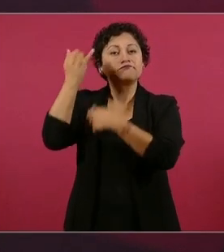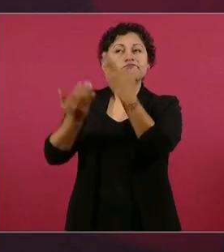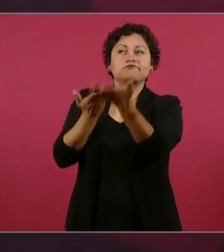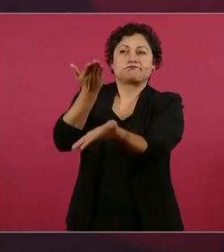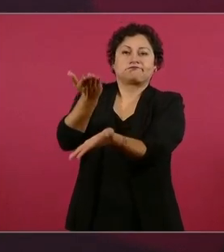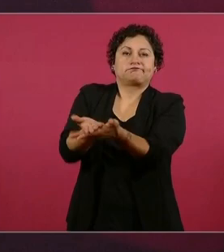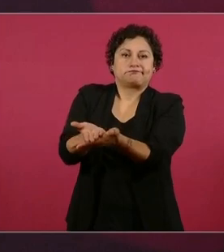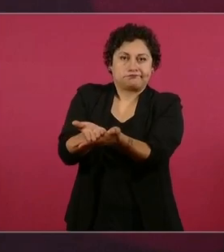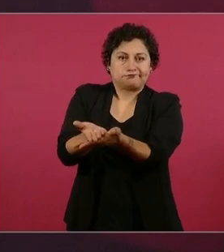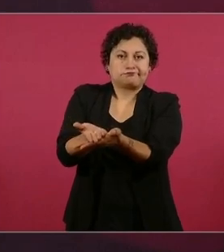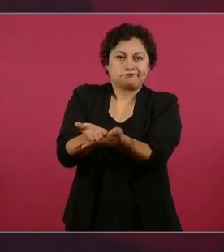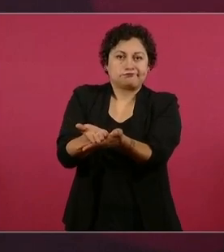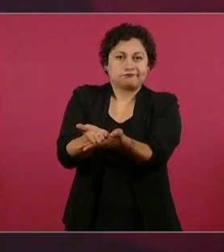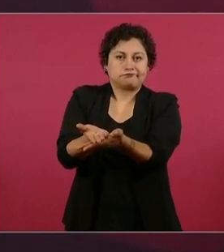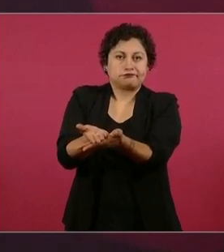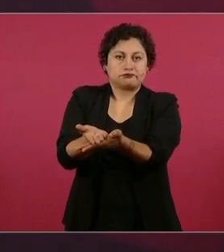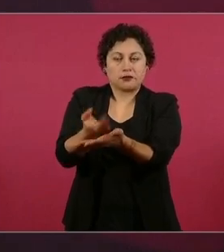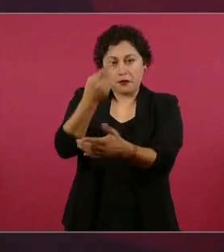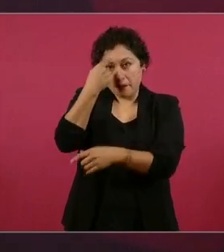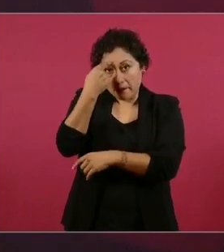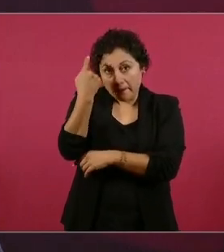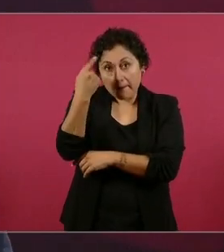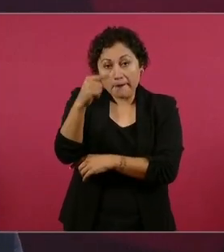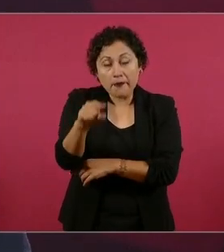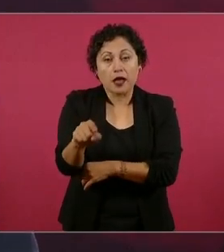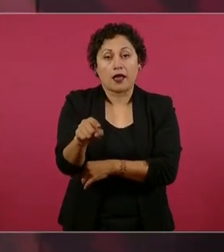de que se convocara